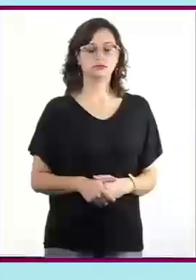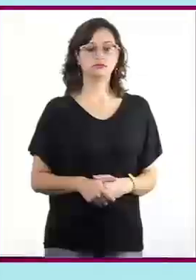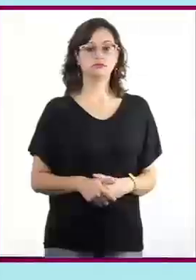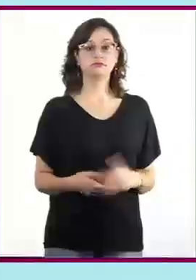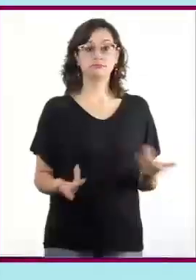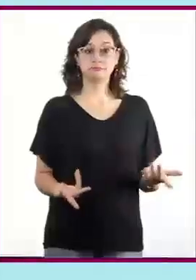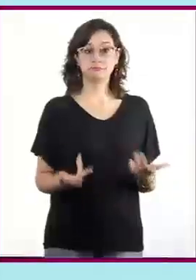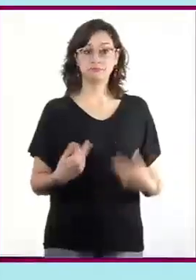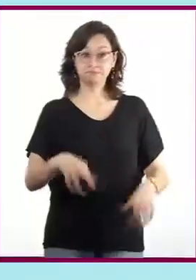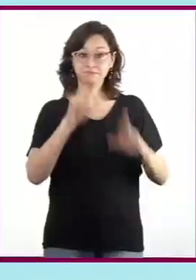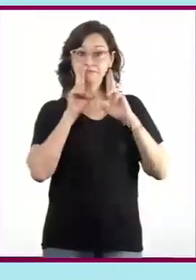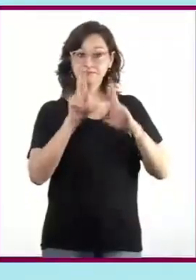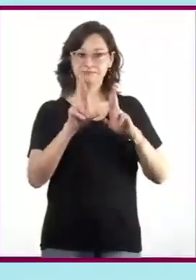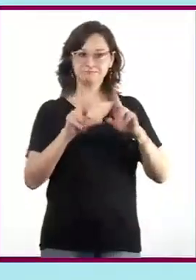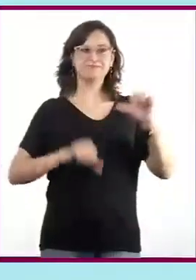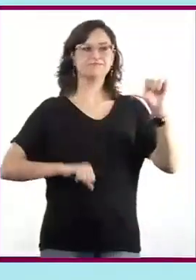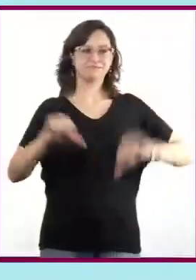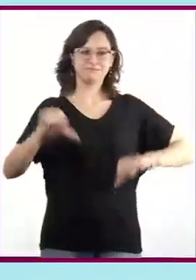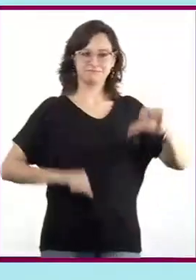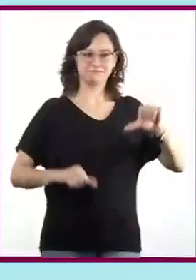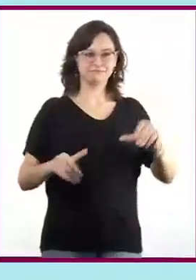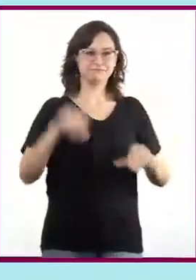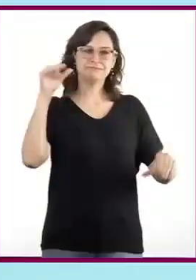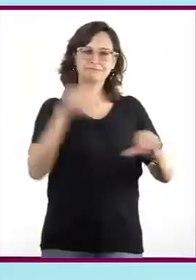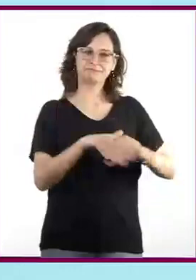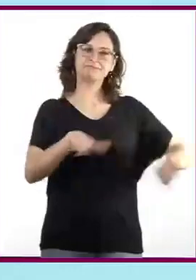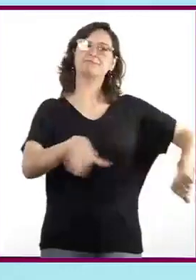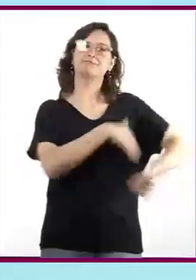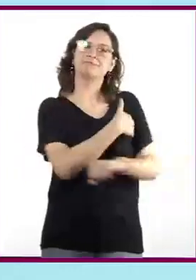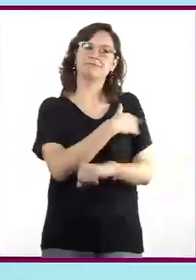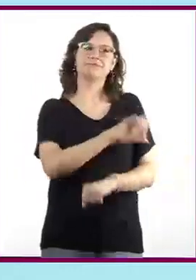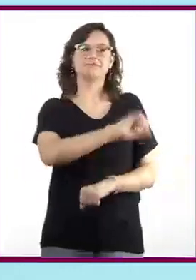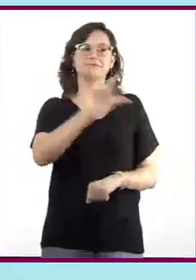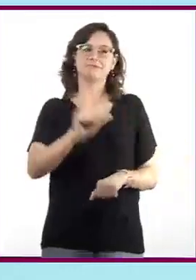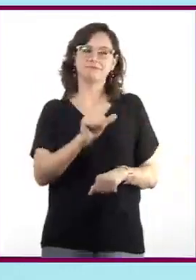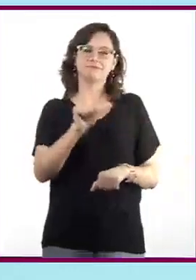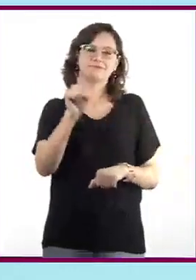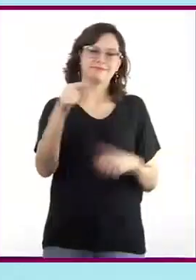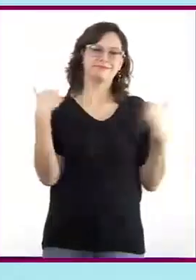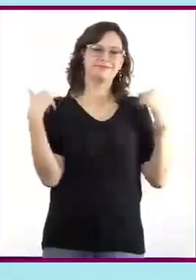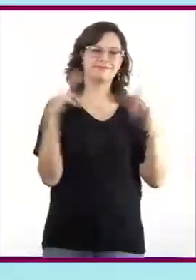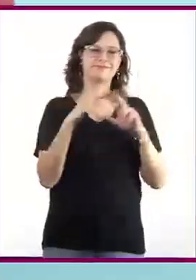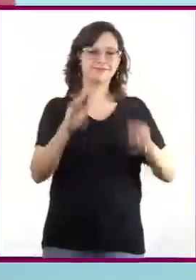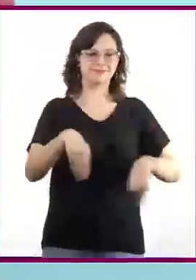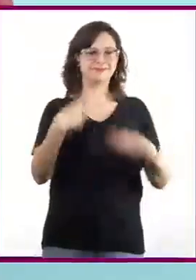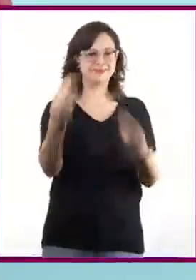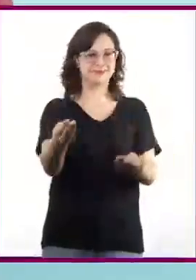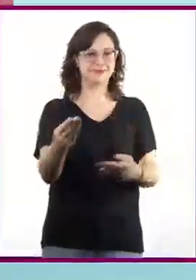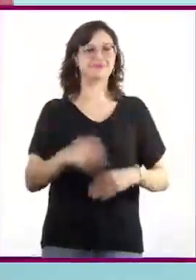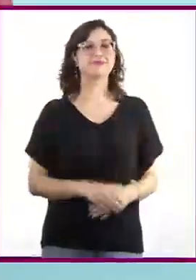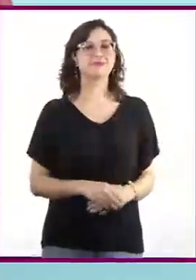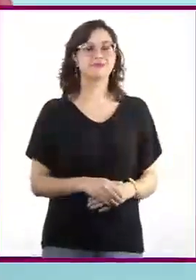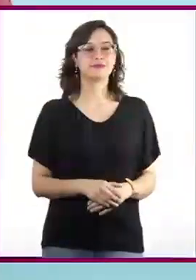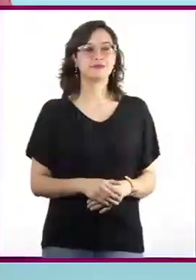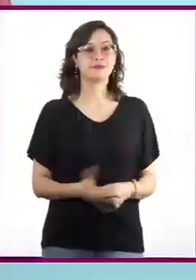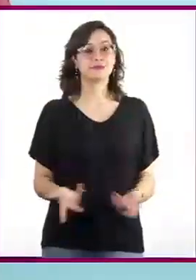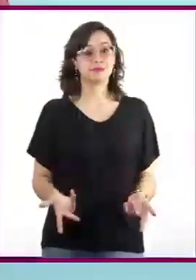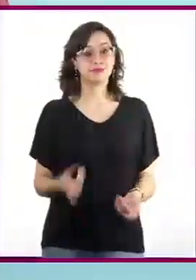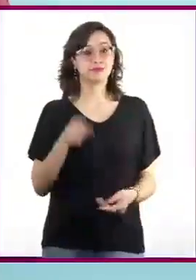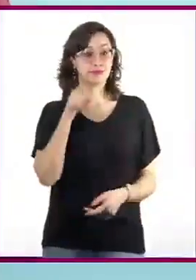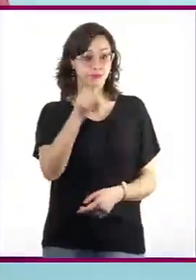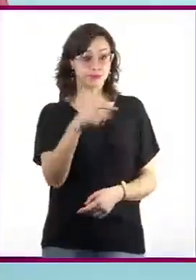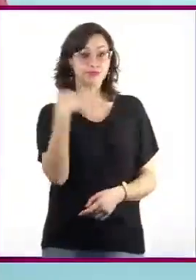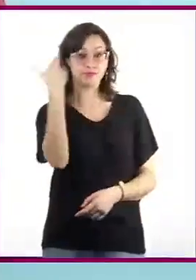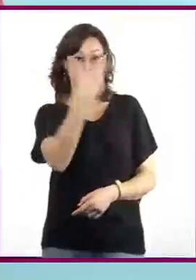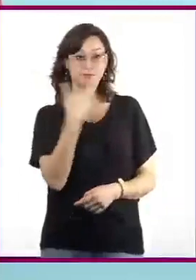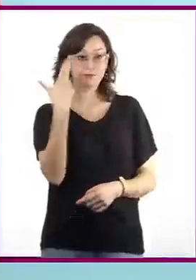Integren las respuestas y guárdenlas en su carpeta de experiencias para después compartirla con su docente. Les invitamos a revisar